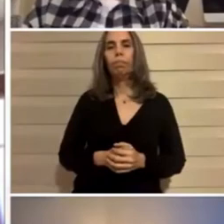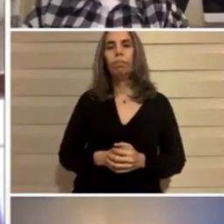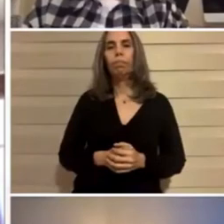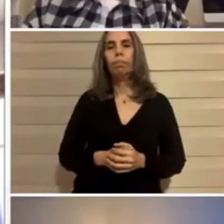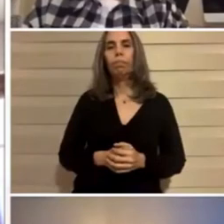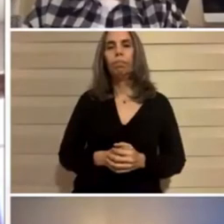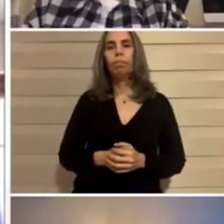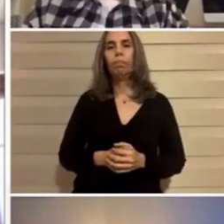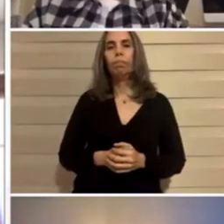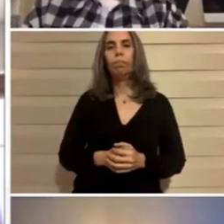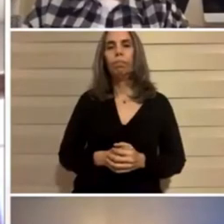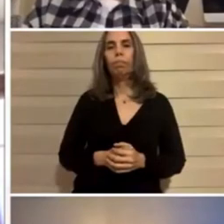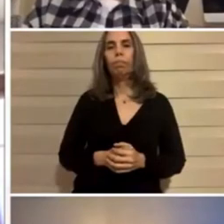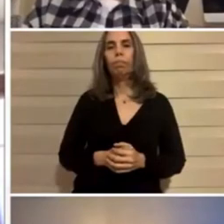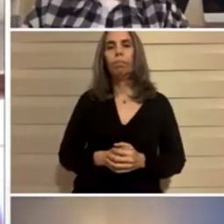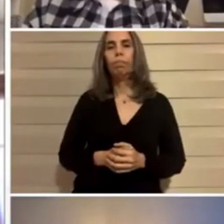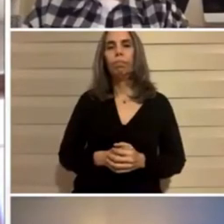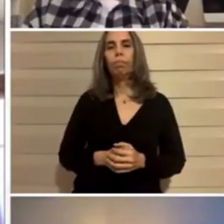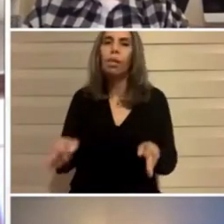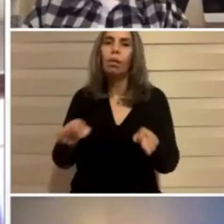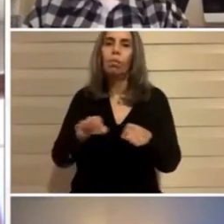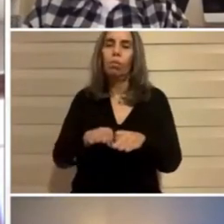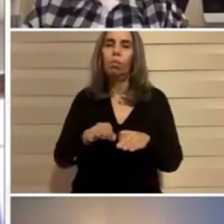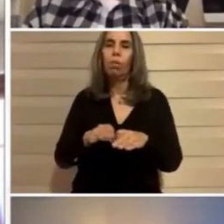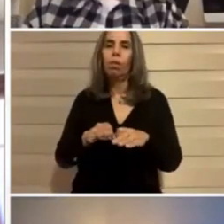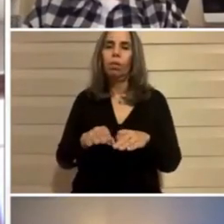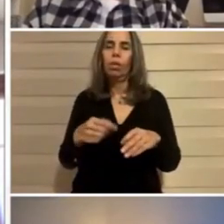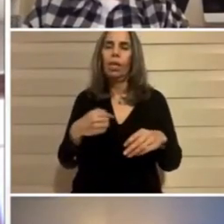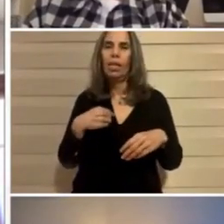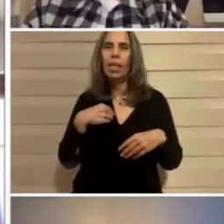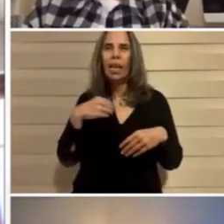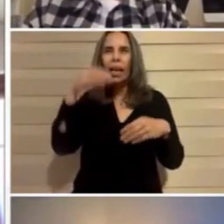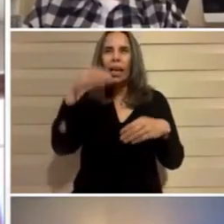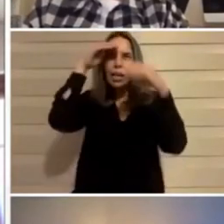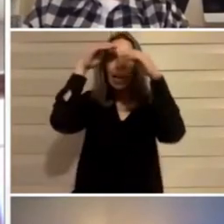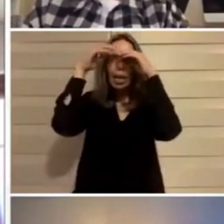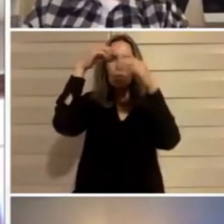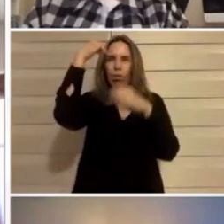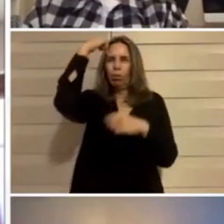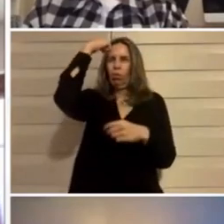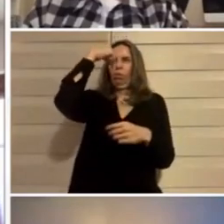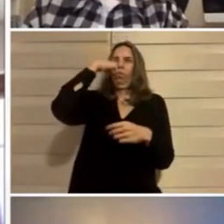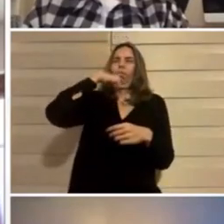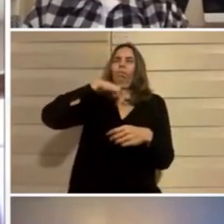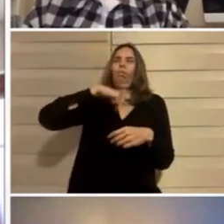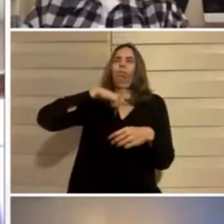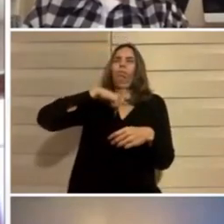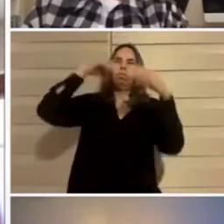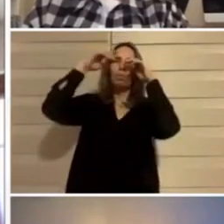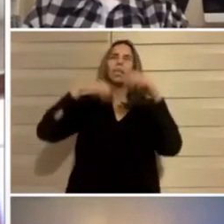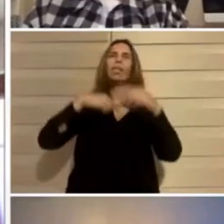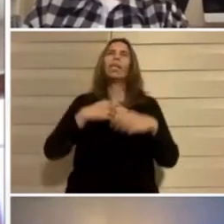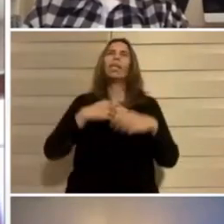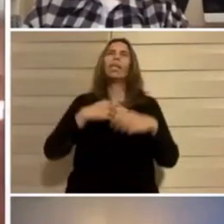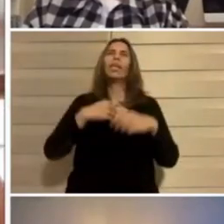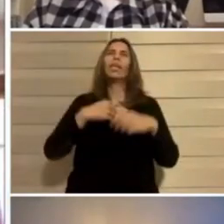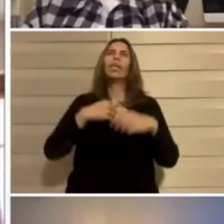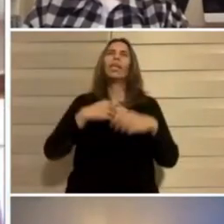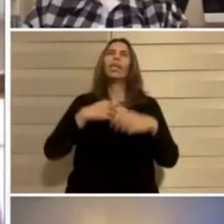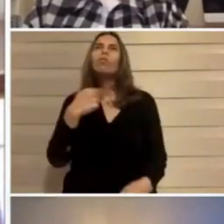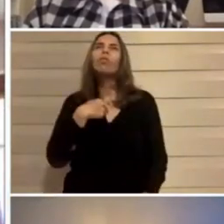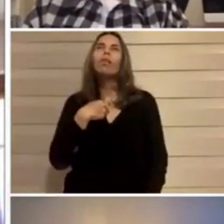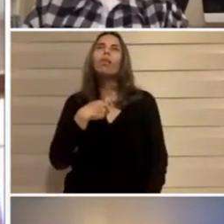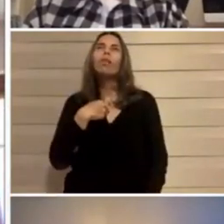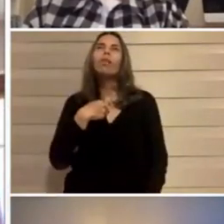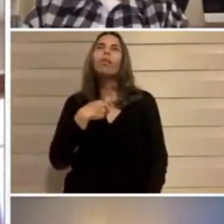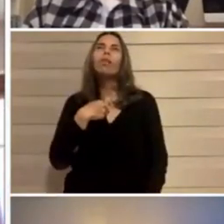hacer una mirada al interior y decir, ¿qué me gusta? Me gusta pintar, me gusta moverme, me gusta escuchar